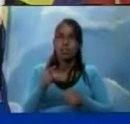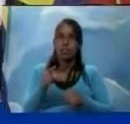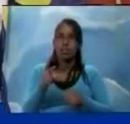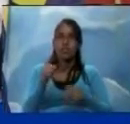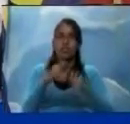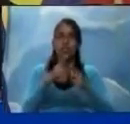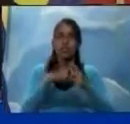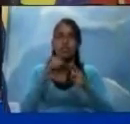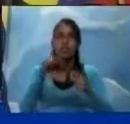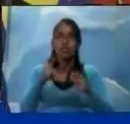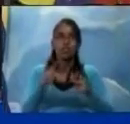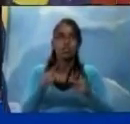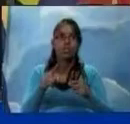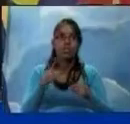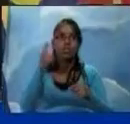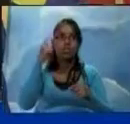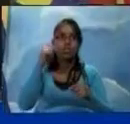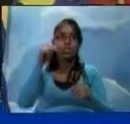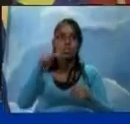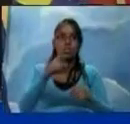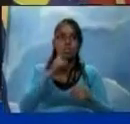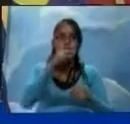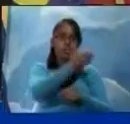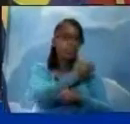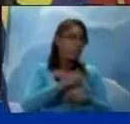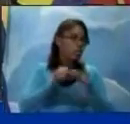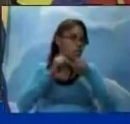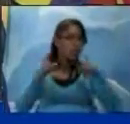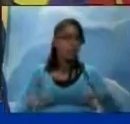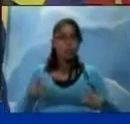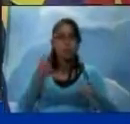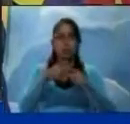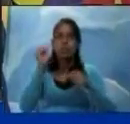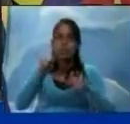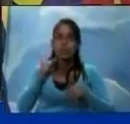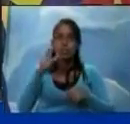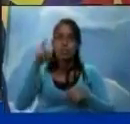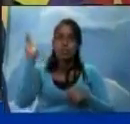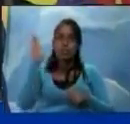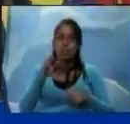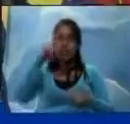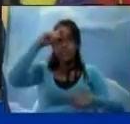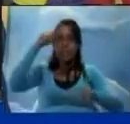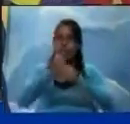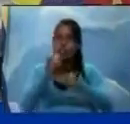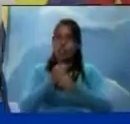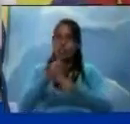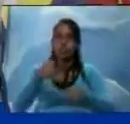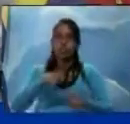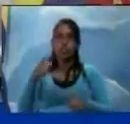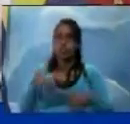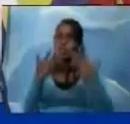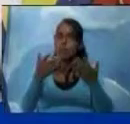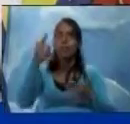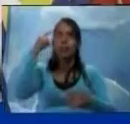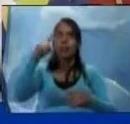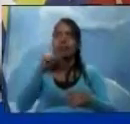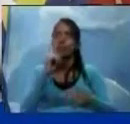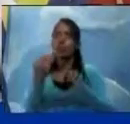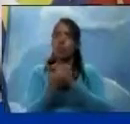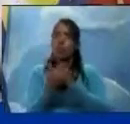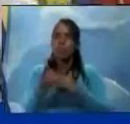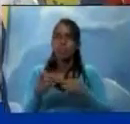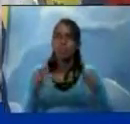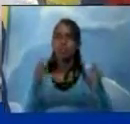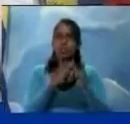y entonces coges el carro y lo guardas en el garaje. Pero si te lo di fue para que trabajara. Yo no te di el carro para que tú lo guardes en